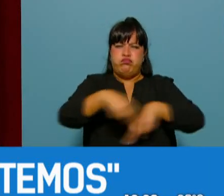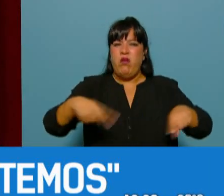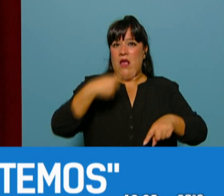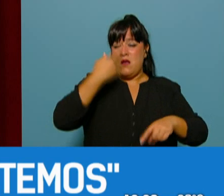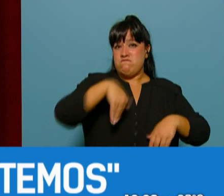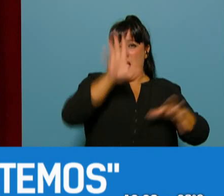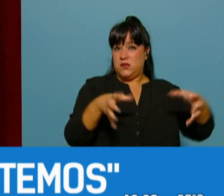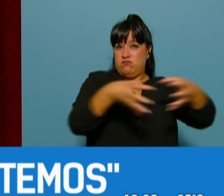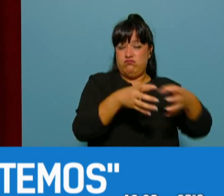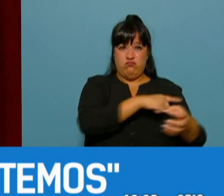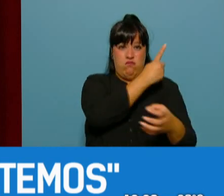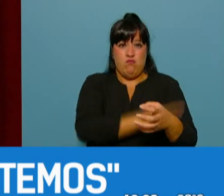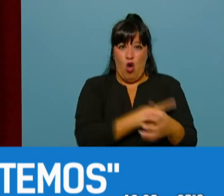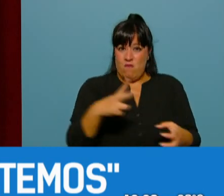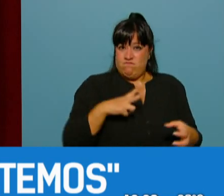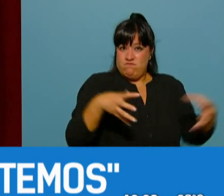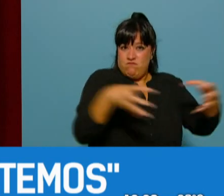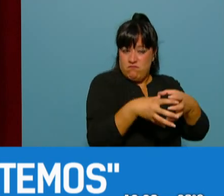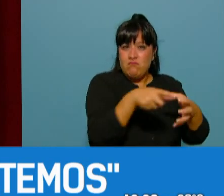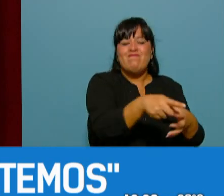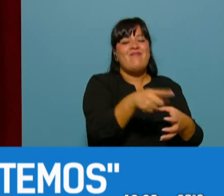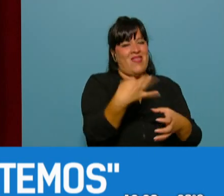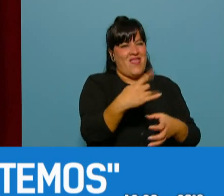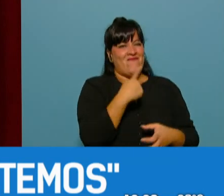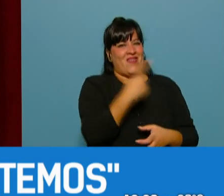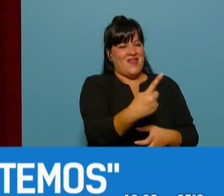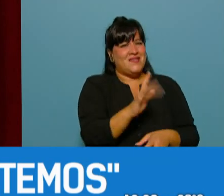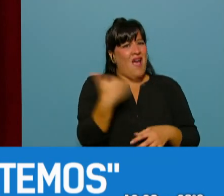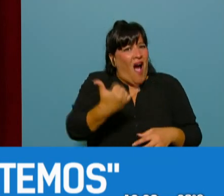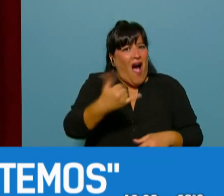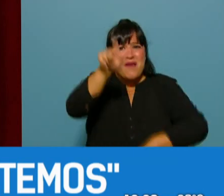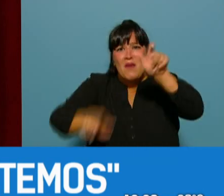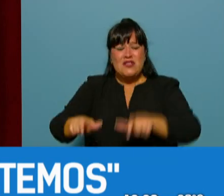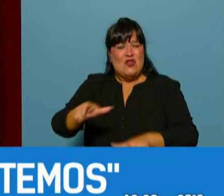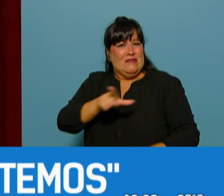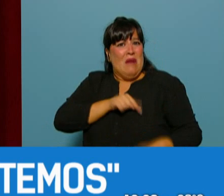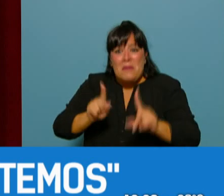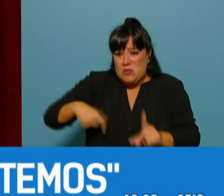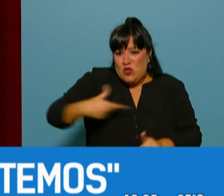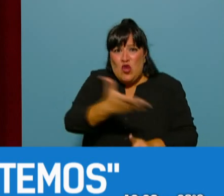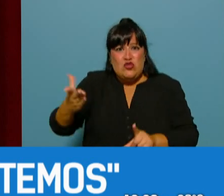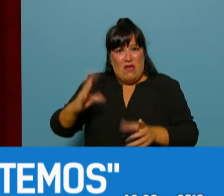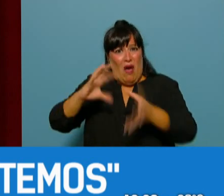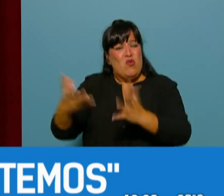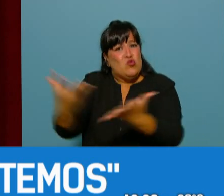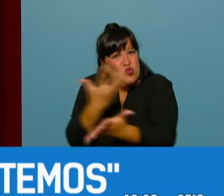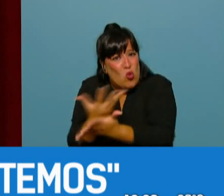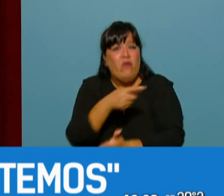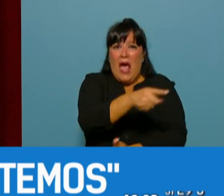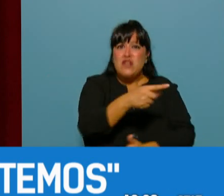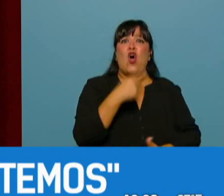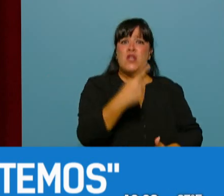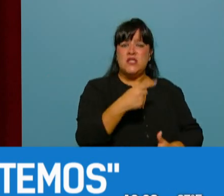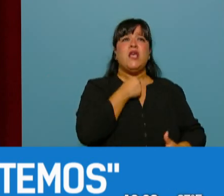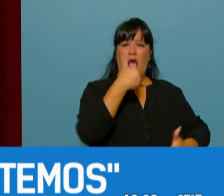intereses de poderes económicos concentrados, adviertan el daño que están haciendo en la misma sociedad en la que dicen querer